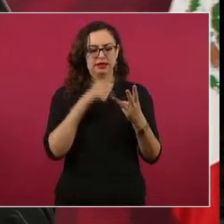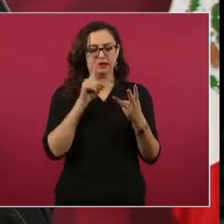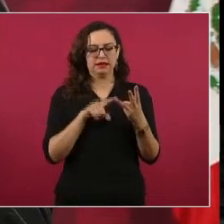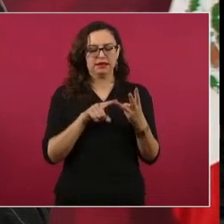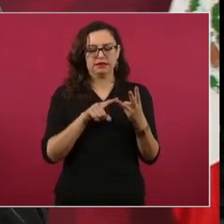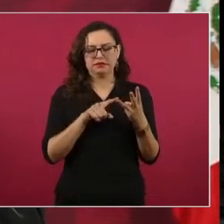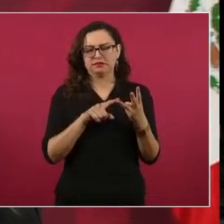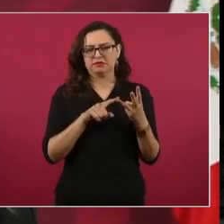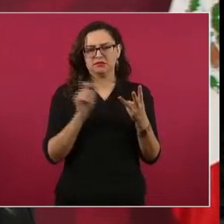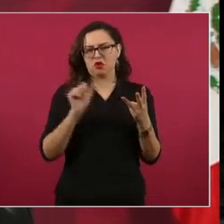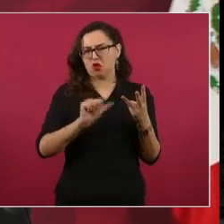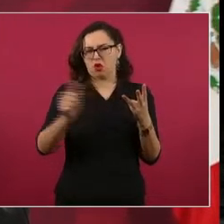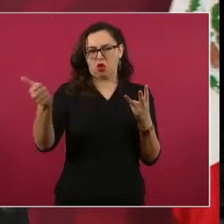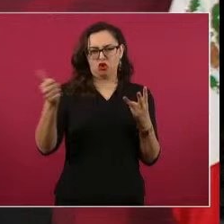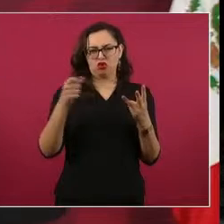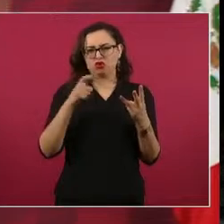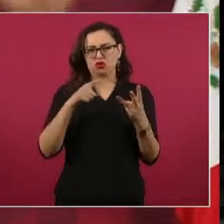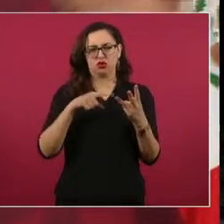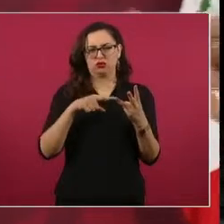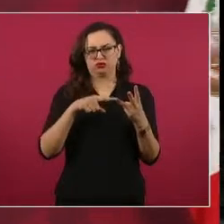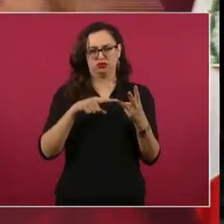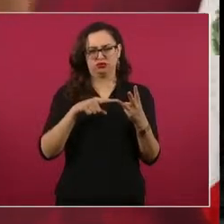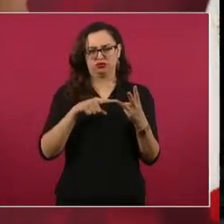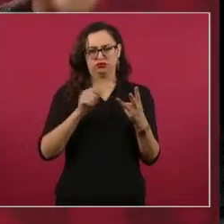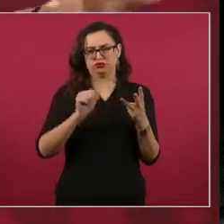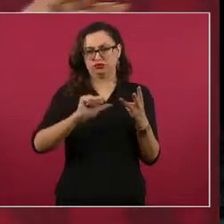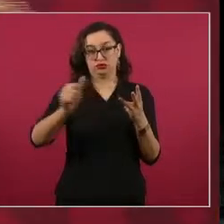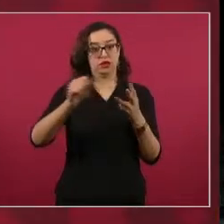y no sé qué otro organismo autónomo